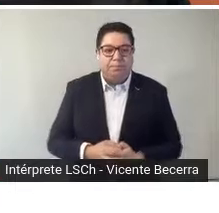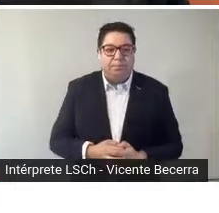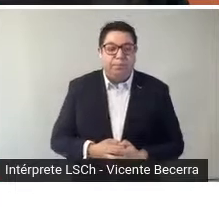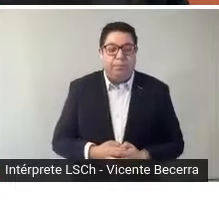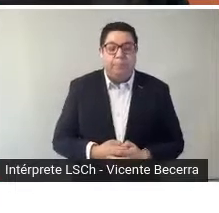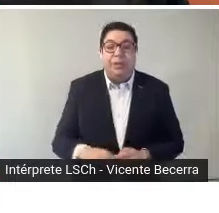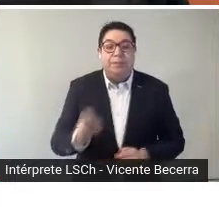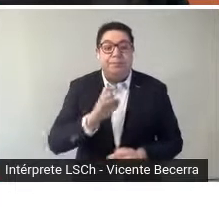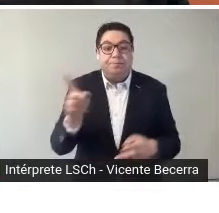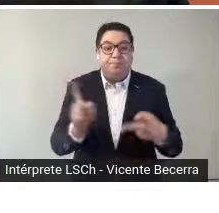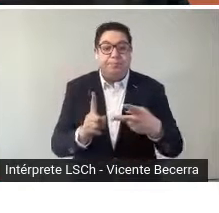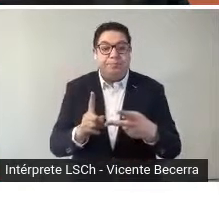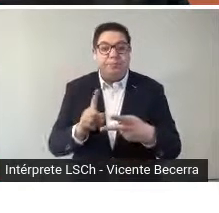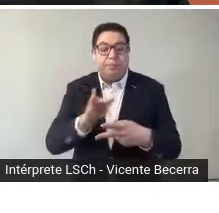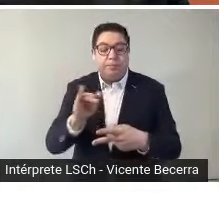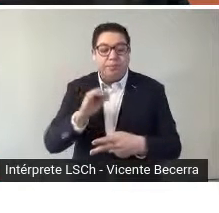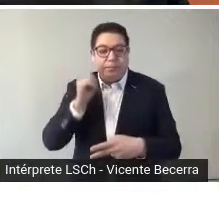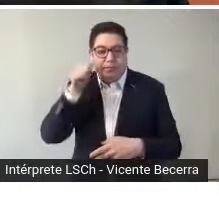2